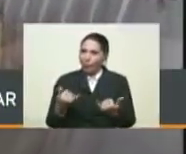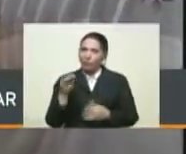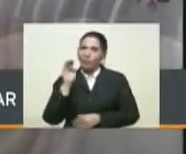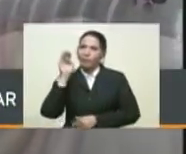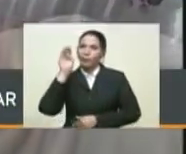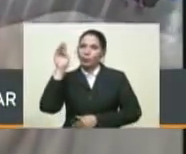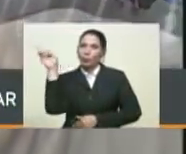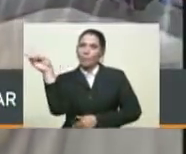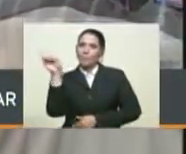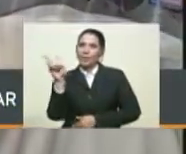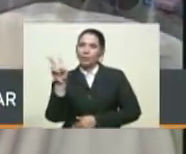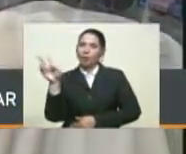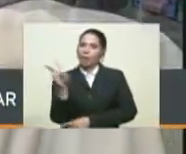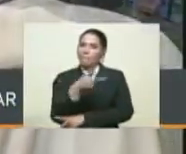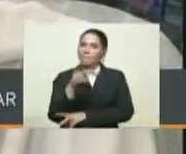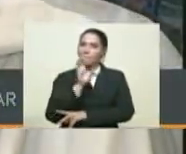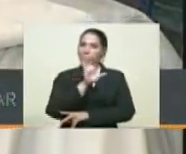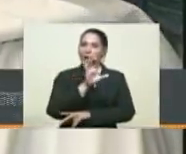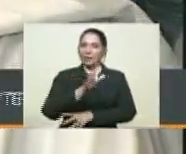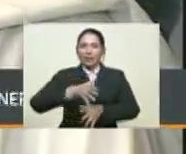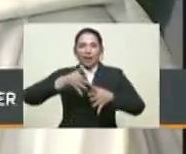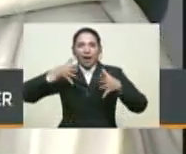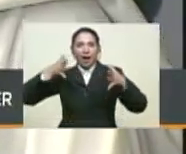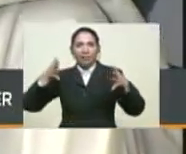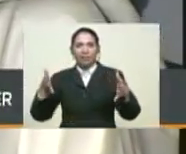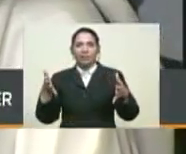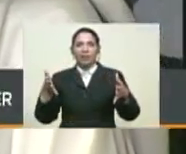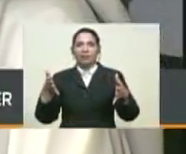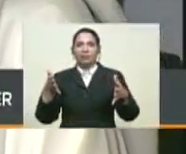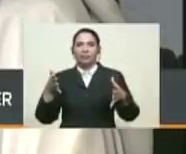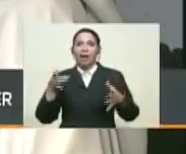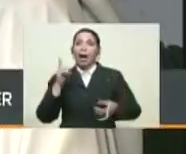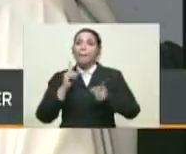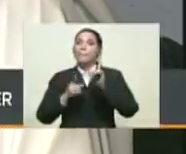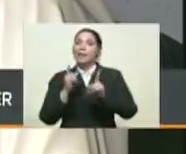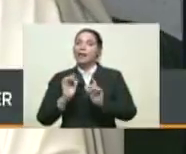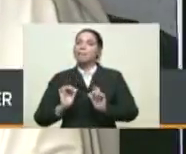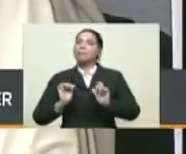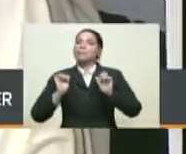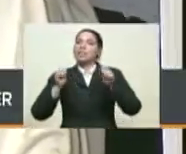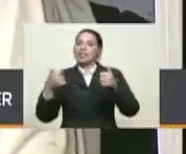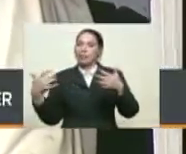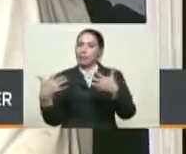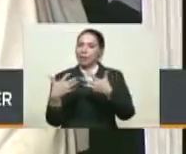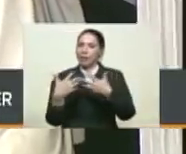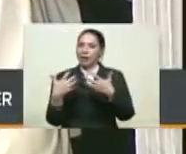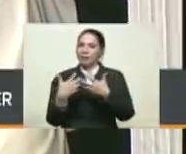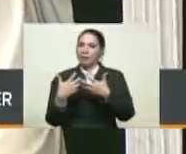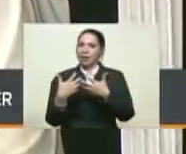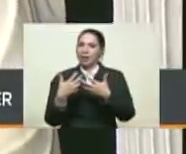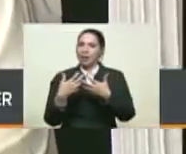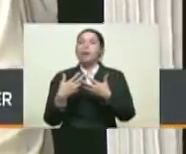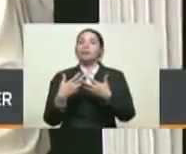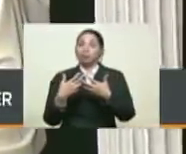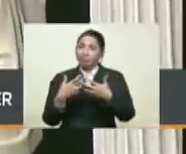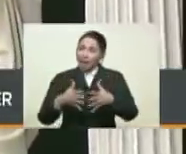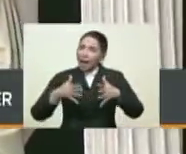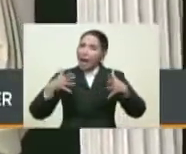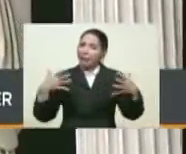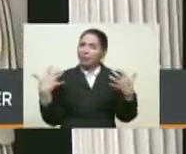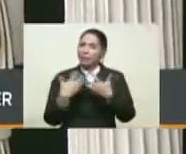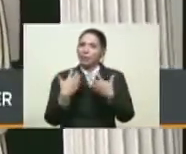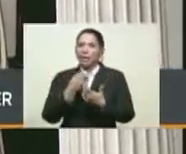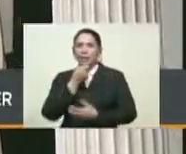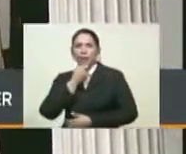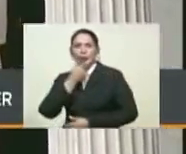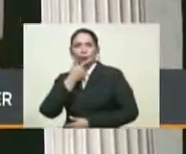venezolana y de nuestra patria grande apenas empieza, y si ha sido grande la batalla y hermosa que hemos